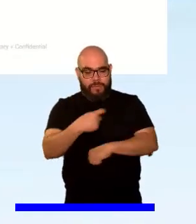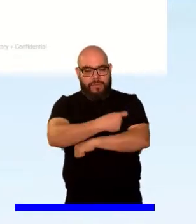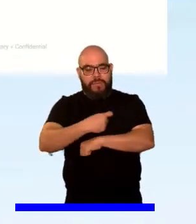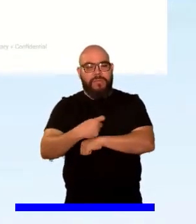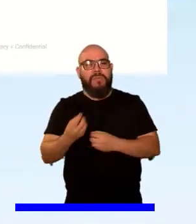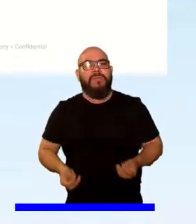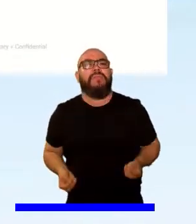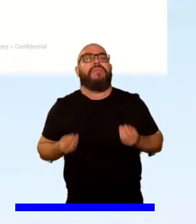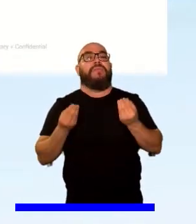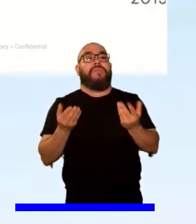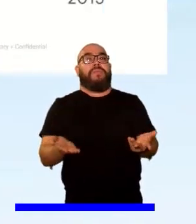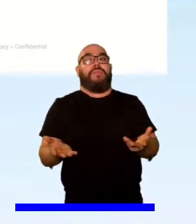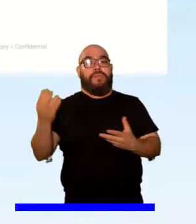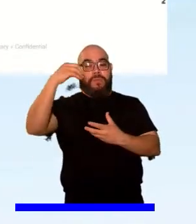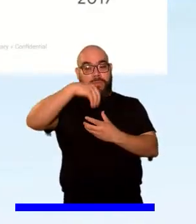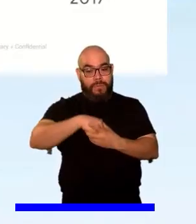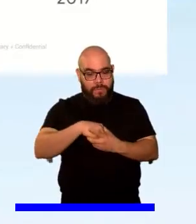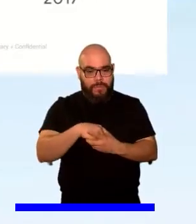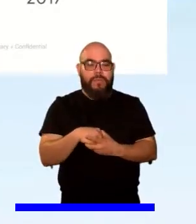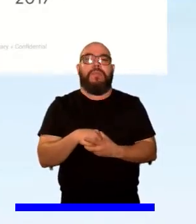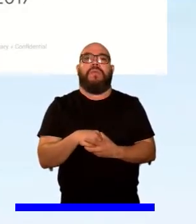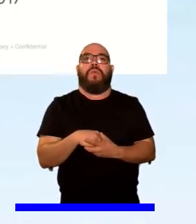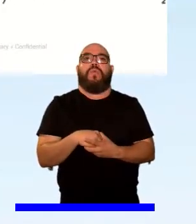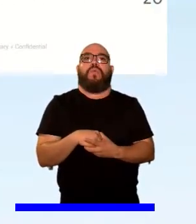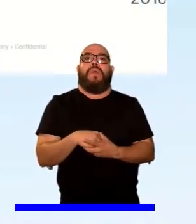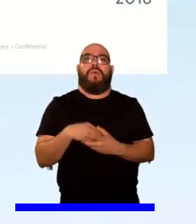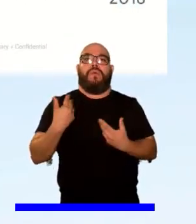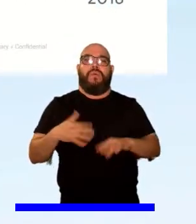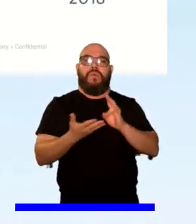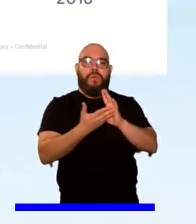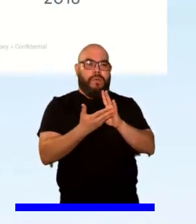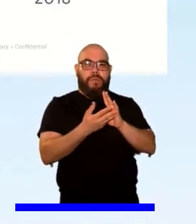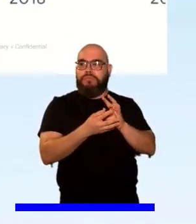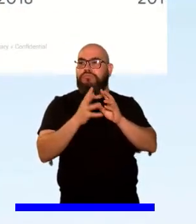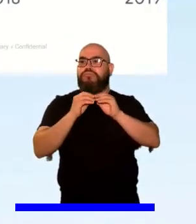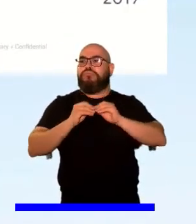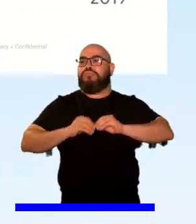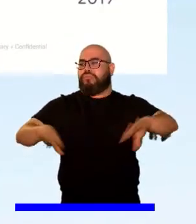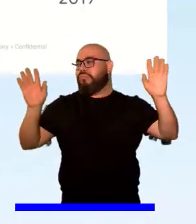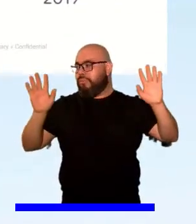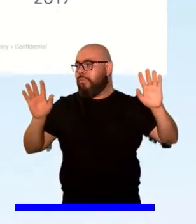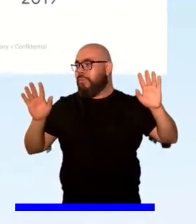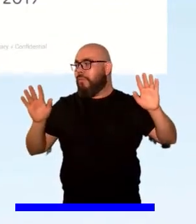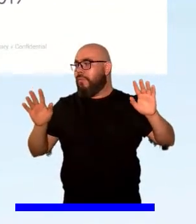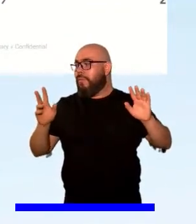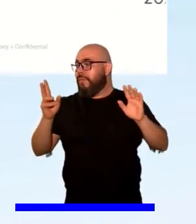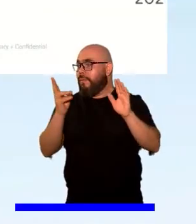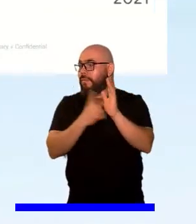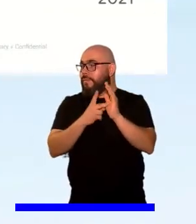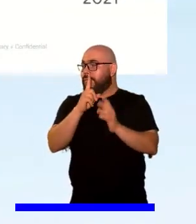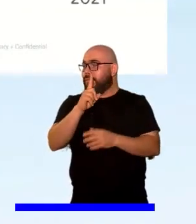para desarrollar sus modelos internamente y lo libera al público como código abierto. Después viene algo en el